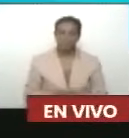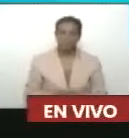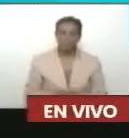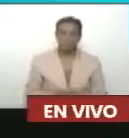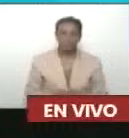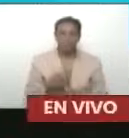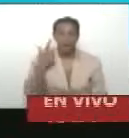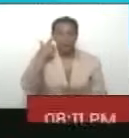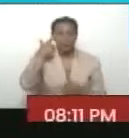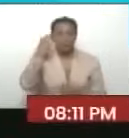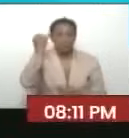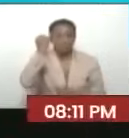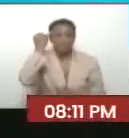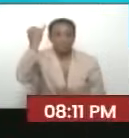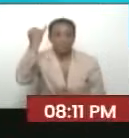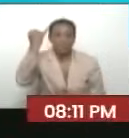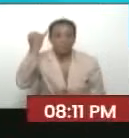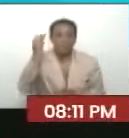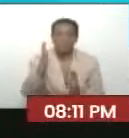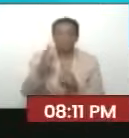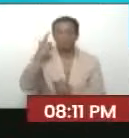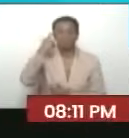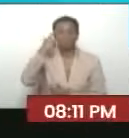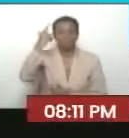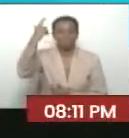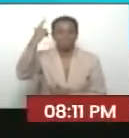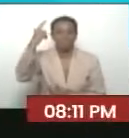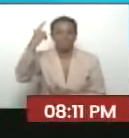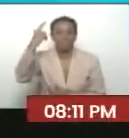¡Pim! Se prendió el bombillo.